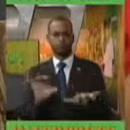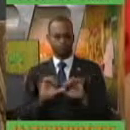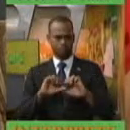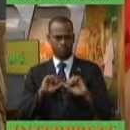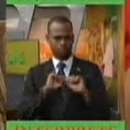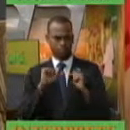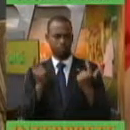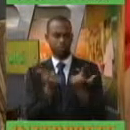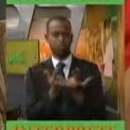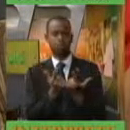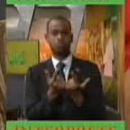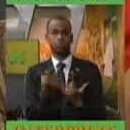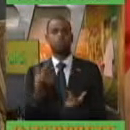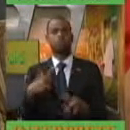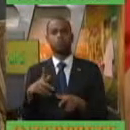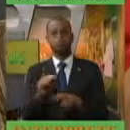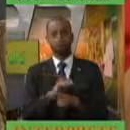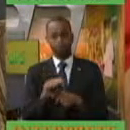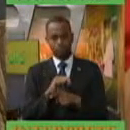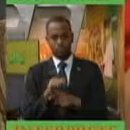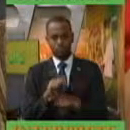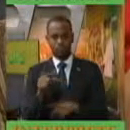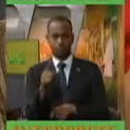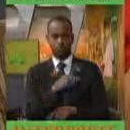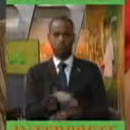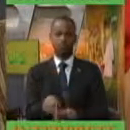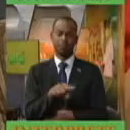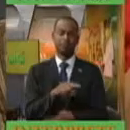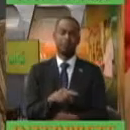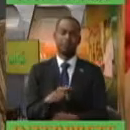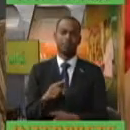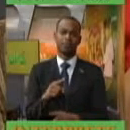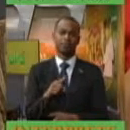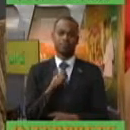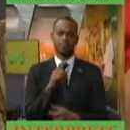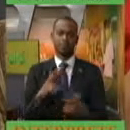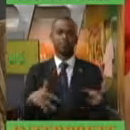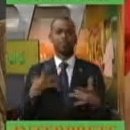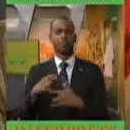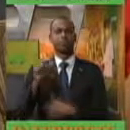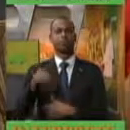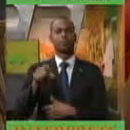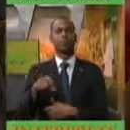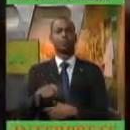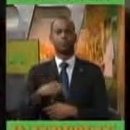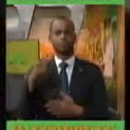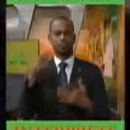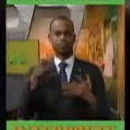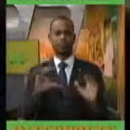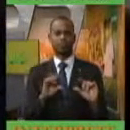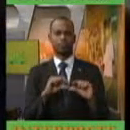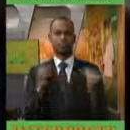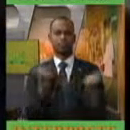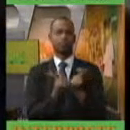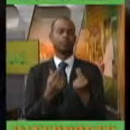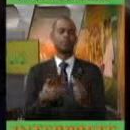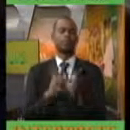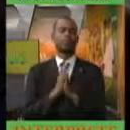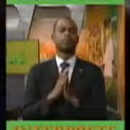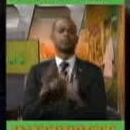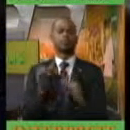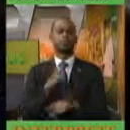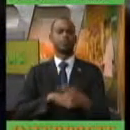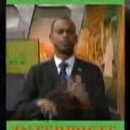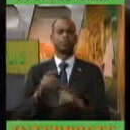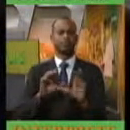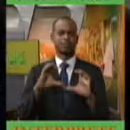social. Y tuvimos un taller con ellos y me fascinaba. Y decía, necesitamos con este mismo grupo solicitar un curso de